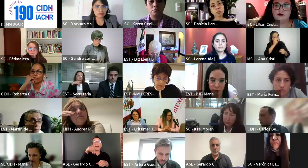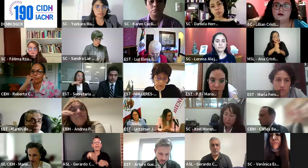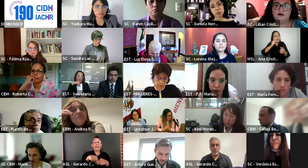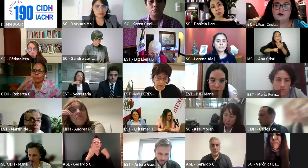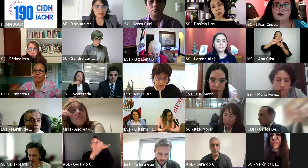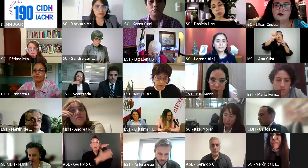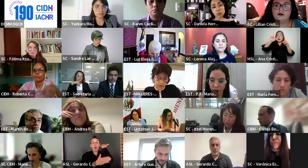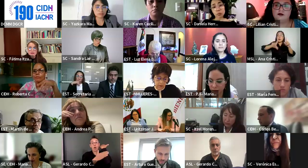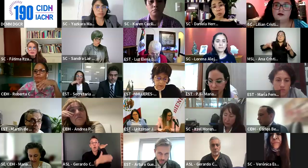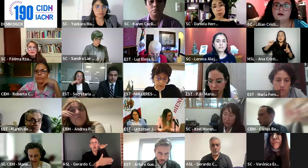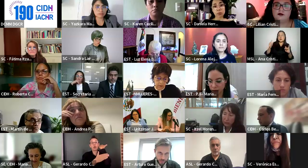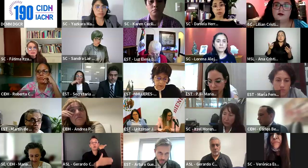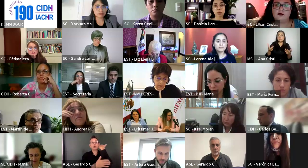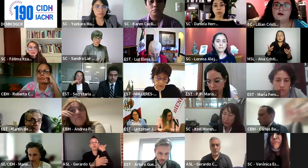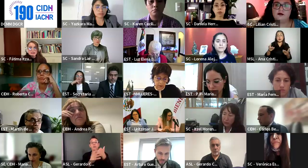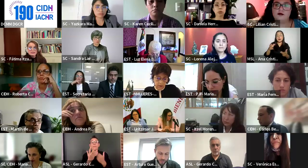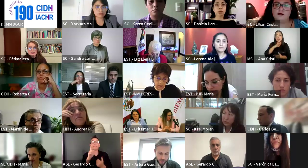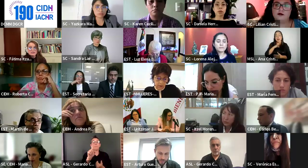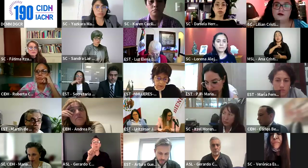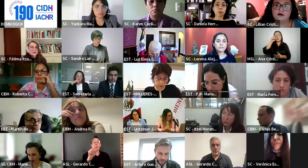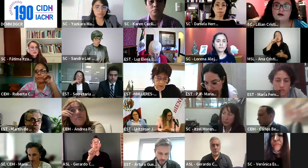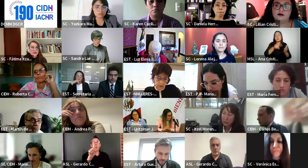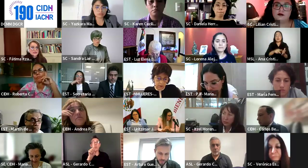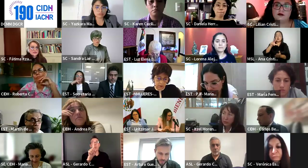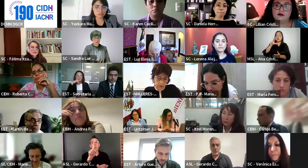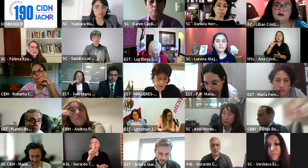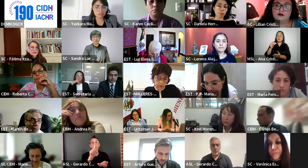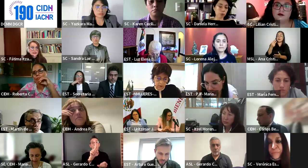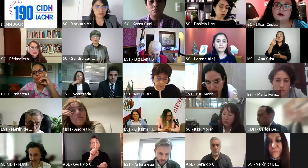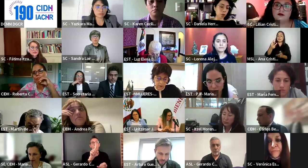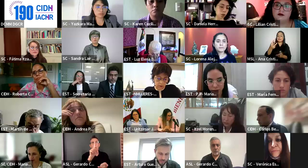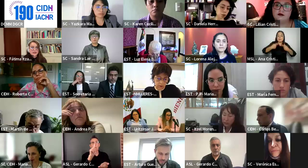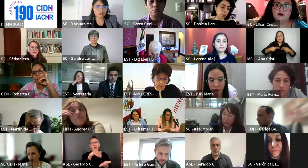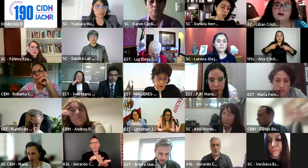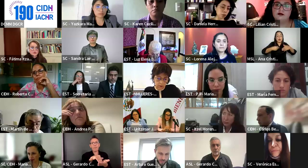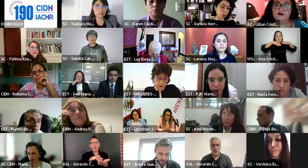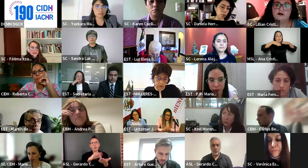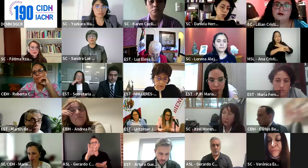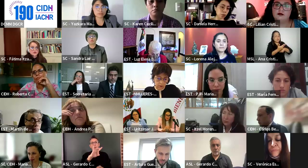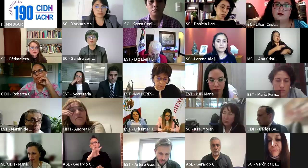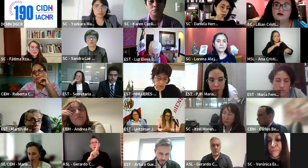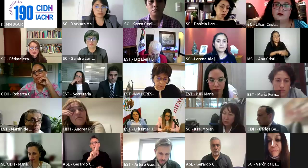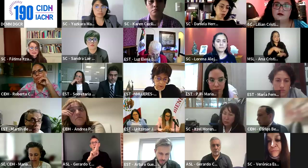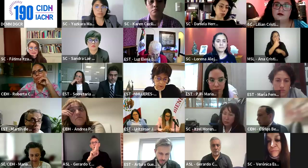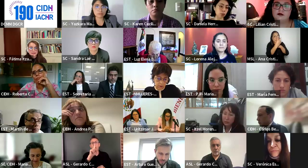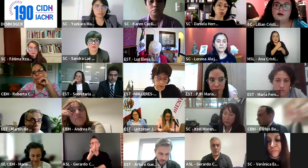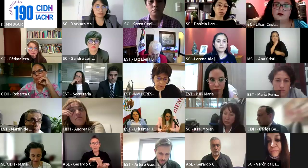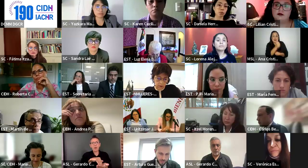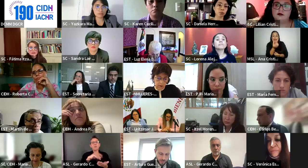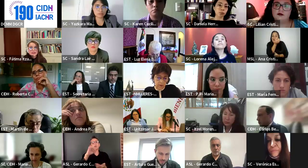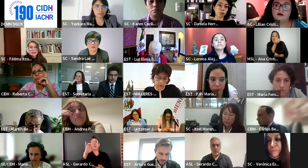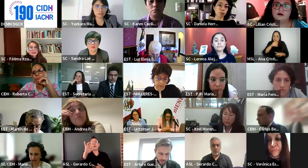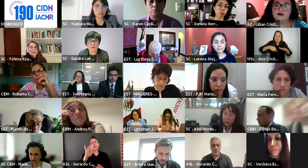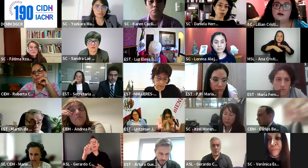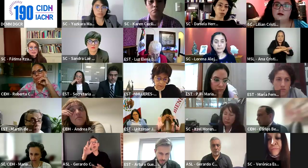el país 1.083 personas internadas de manera involuntaria en los hospitales